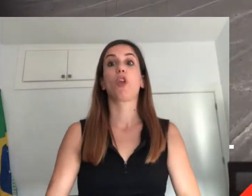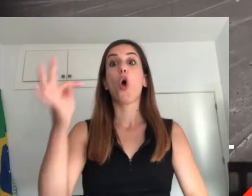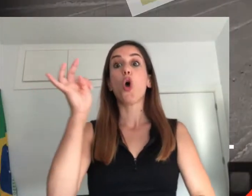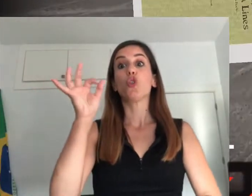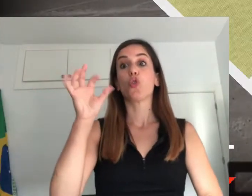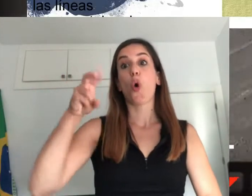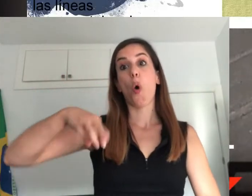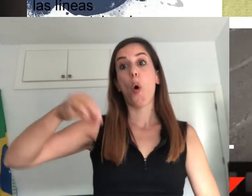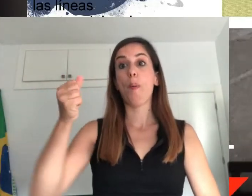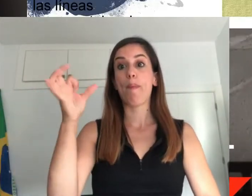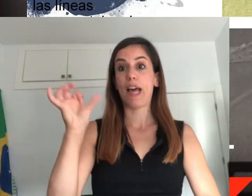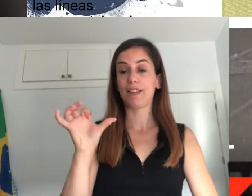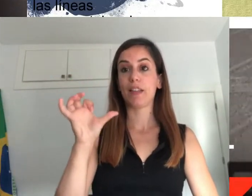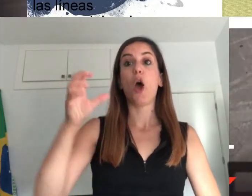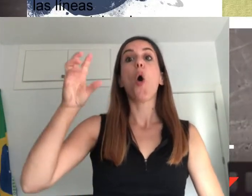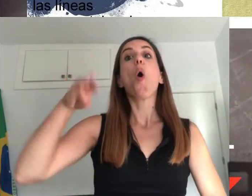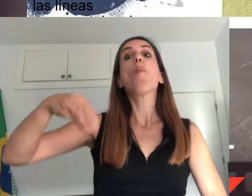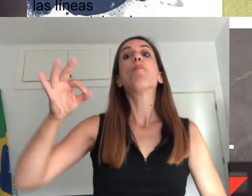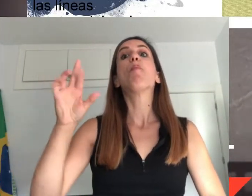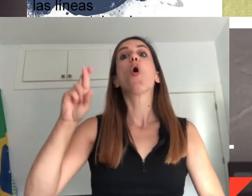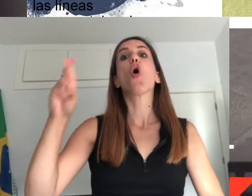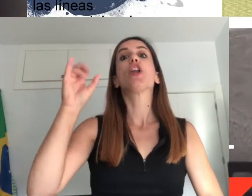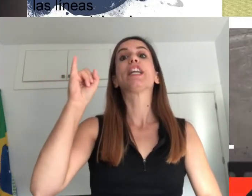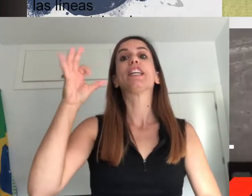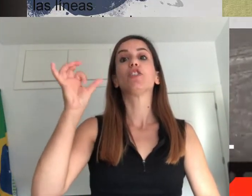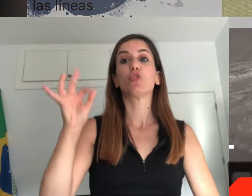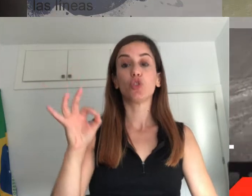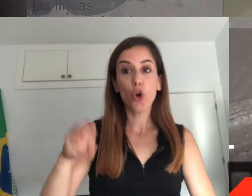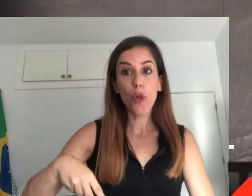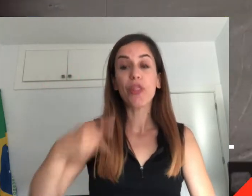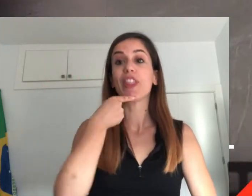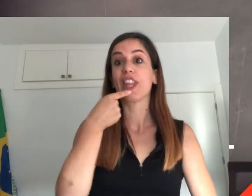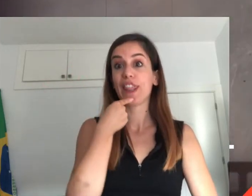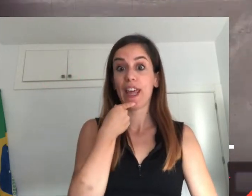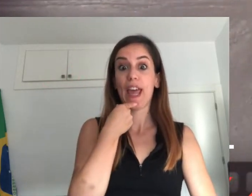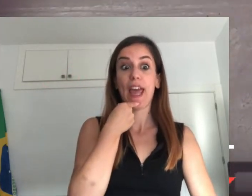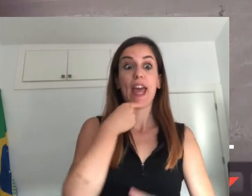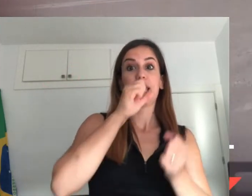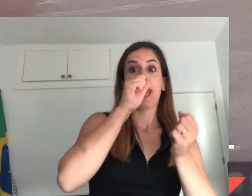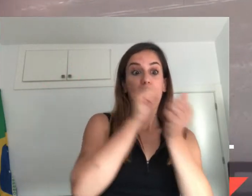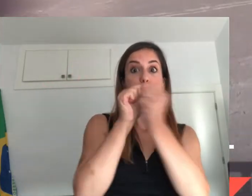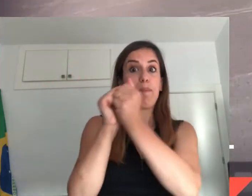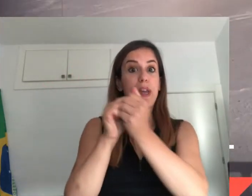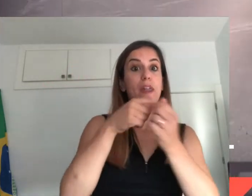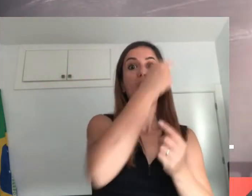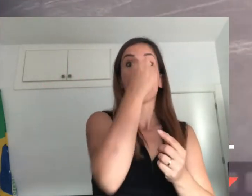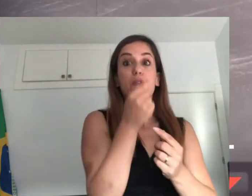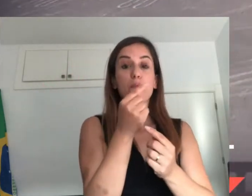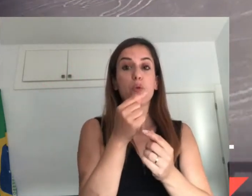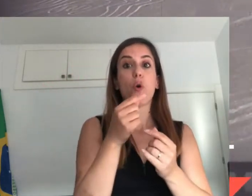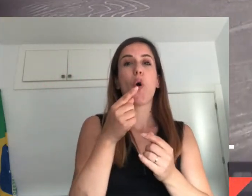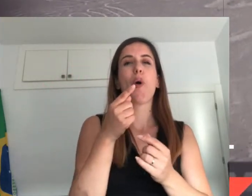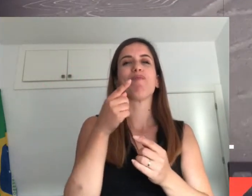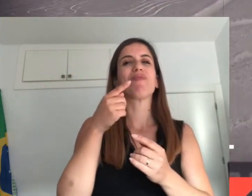Thomas Morrison propone que esos montículos de piedras asociados están representando lugares sagrados, huacas, y va